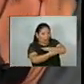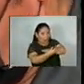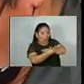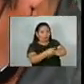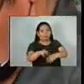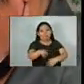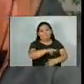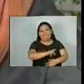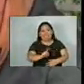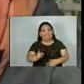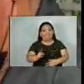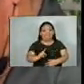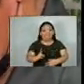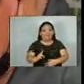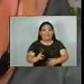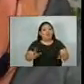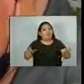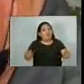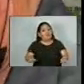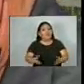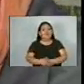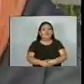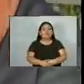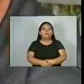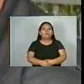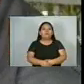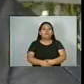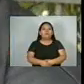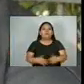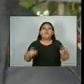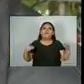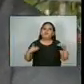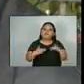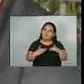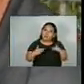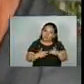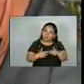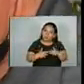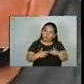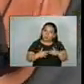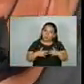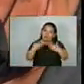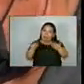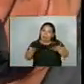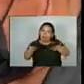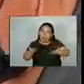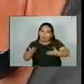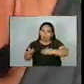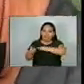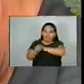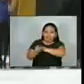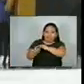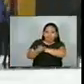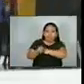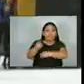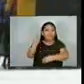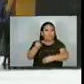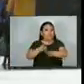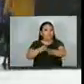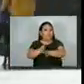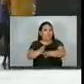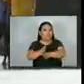amigos. Y más que todo, y después buscar ayuda profesional, que es lo más principal.